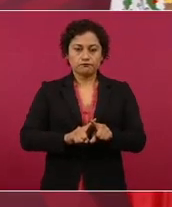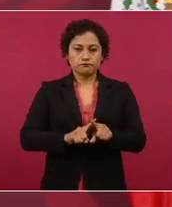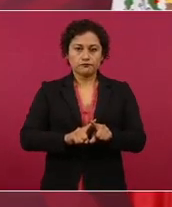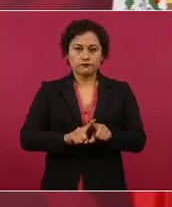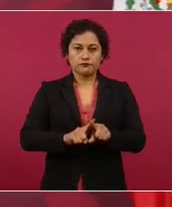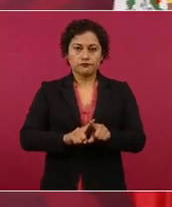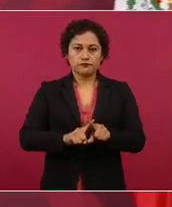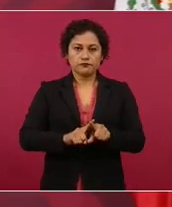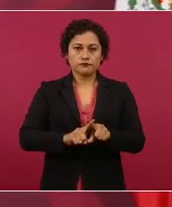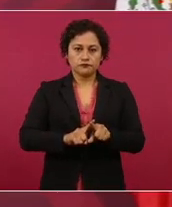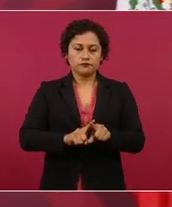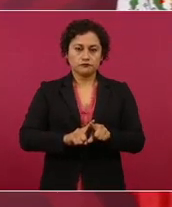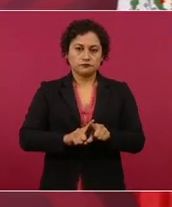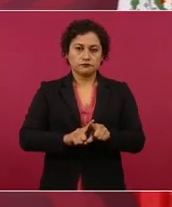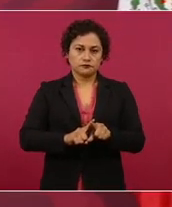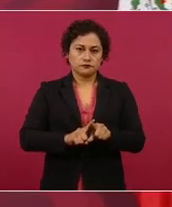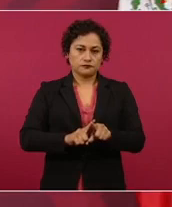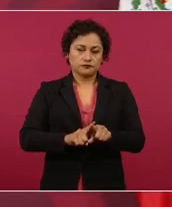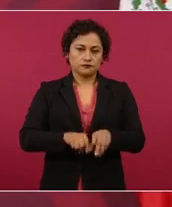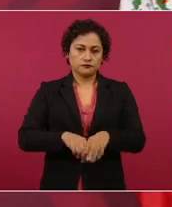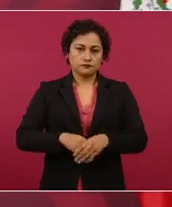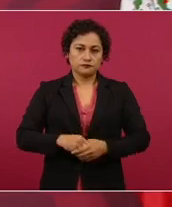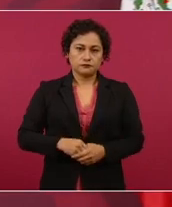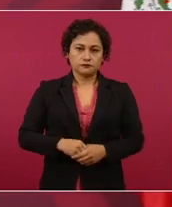en las cadenas comerciales,